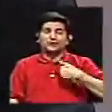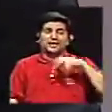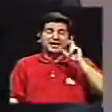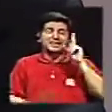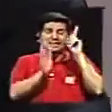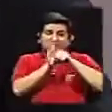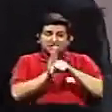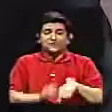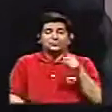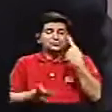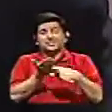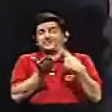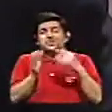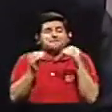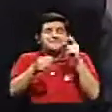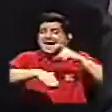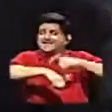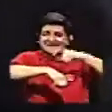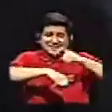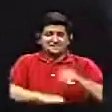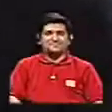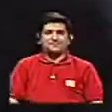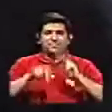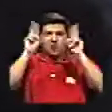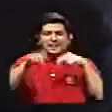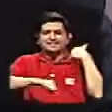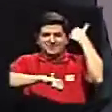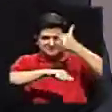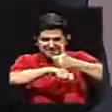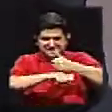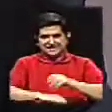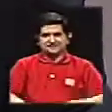podríamos discutirlo muchísimo más. El tema está planteado,